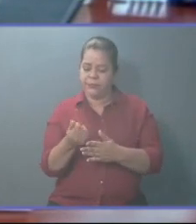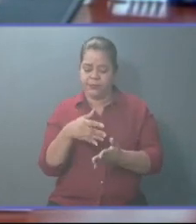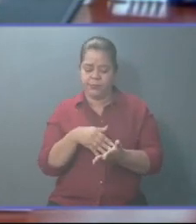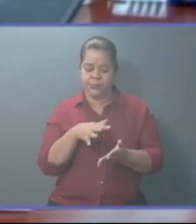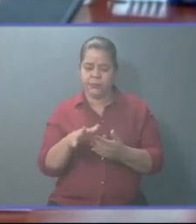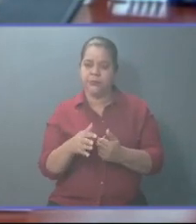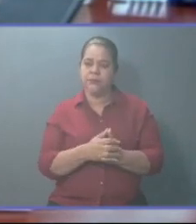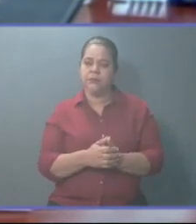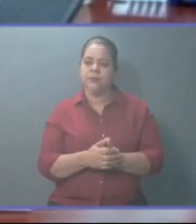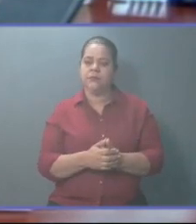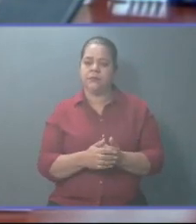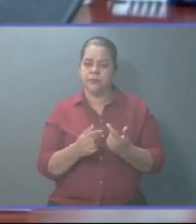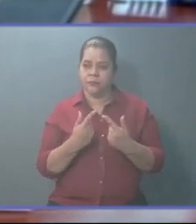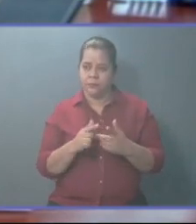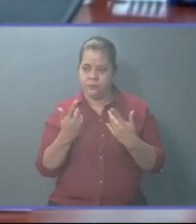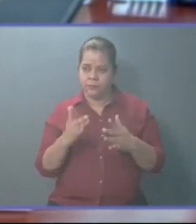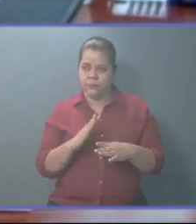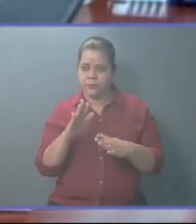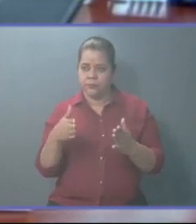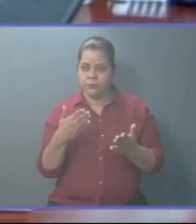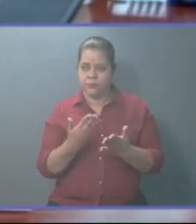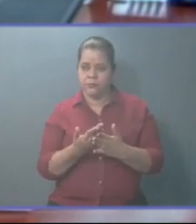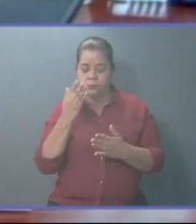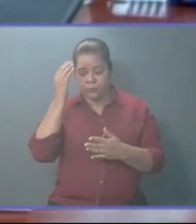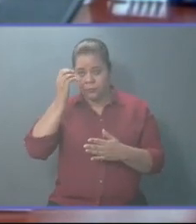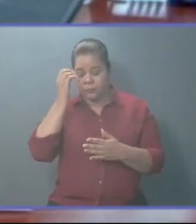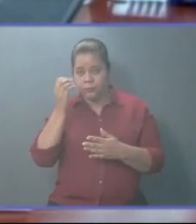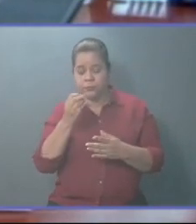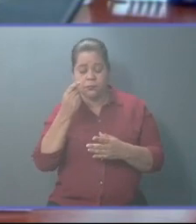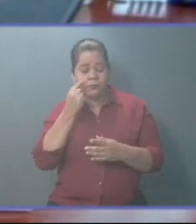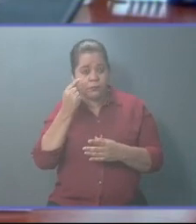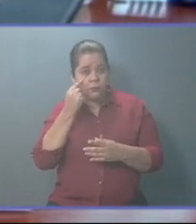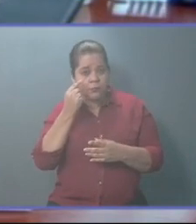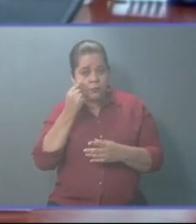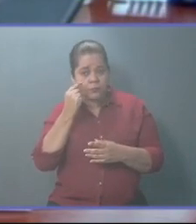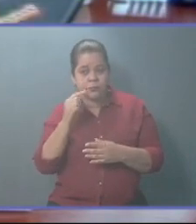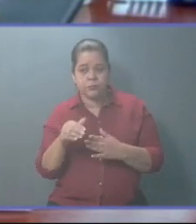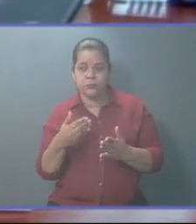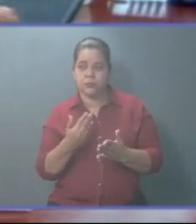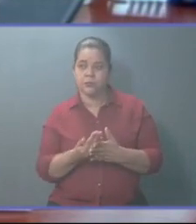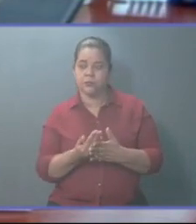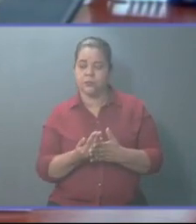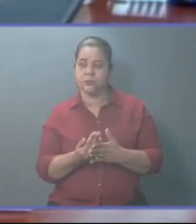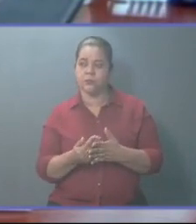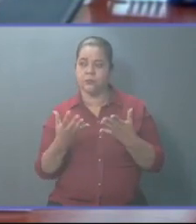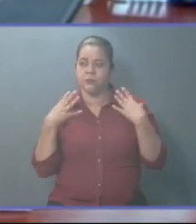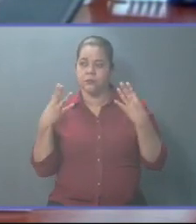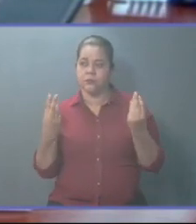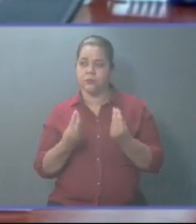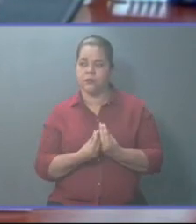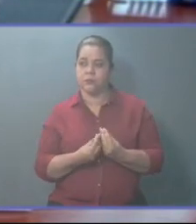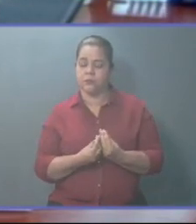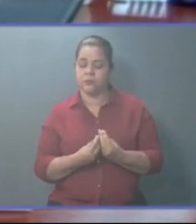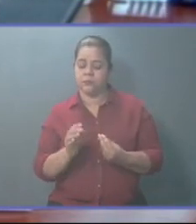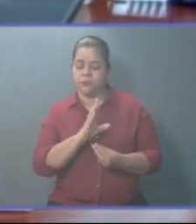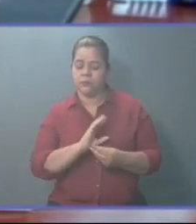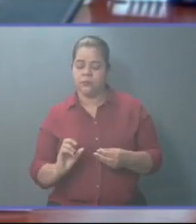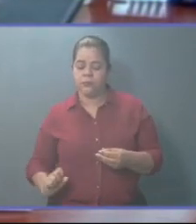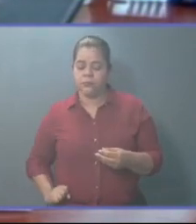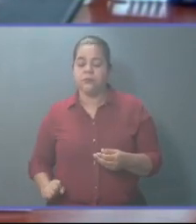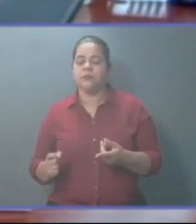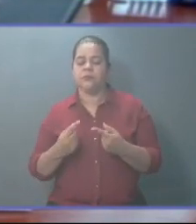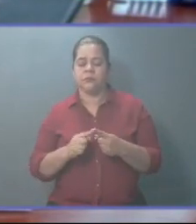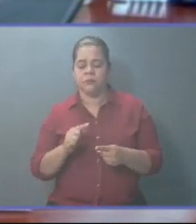van a estar siendo observados, vigilados por parte de la sociedad salvadoreña. Y en